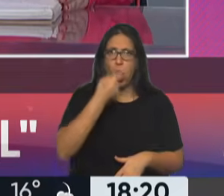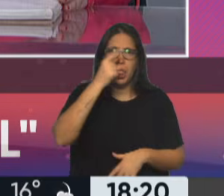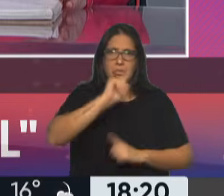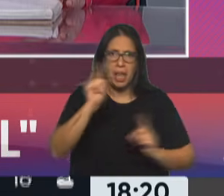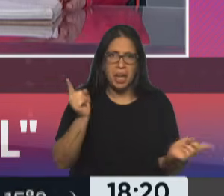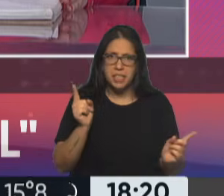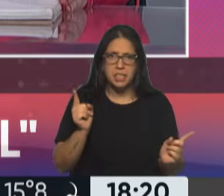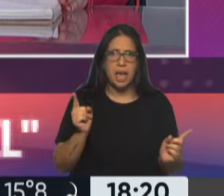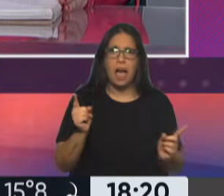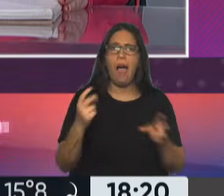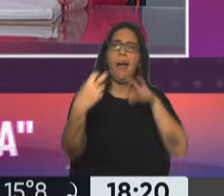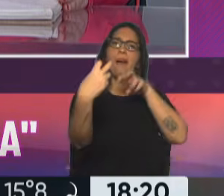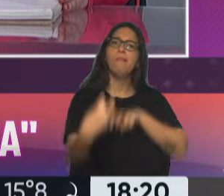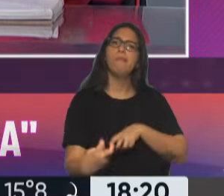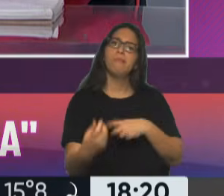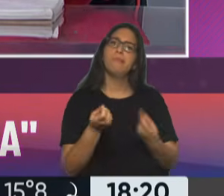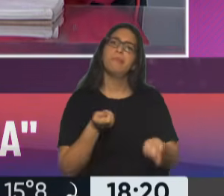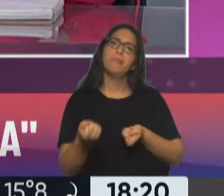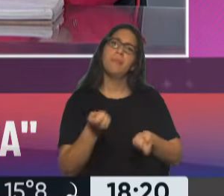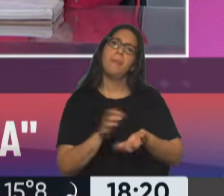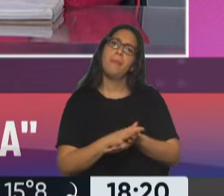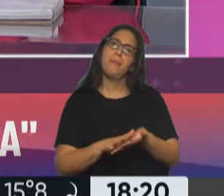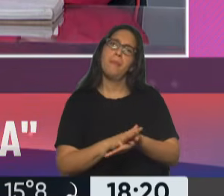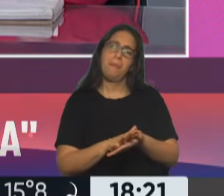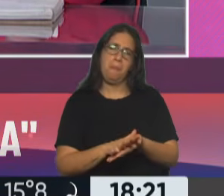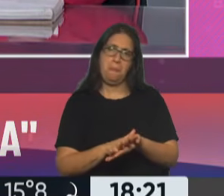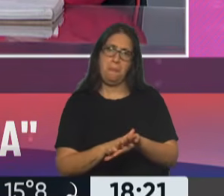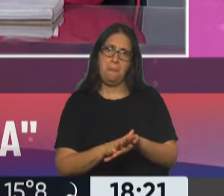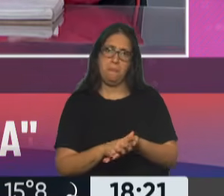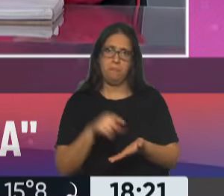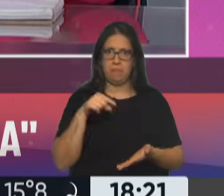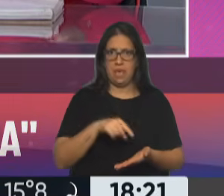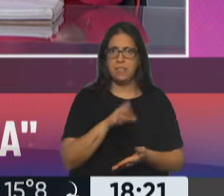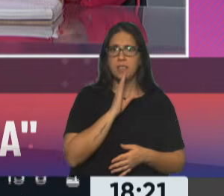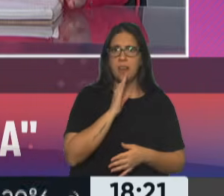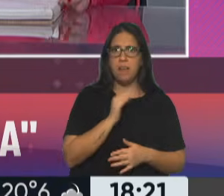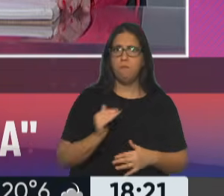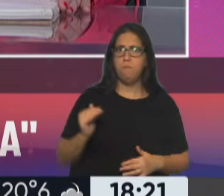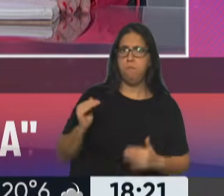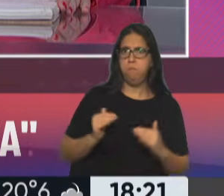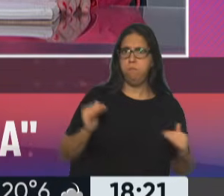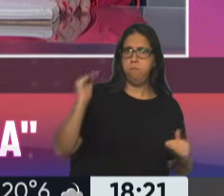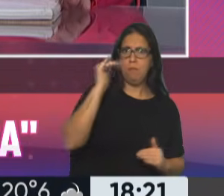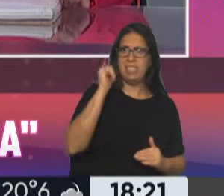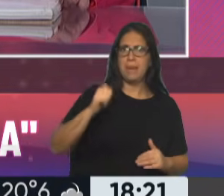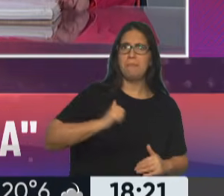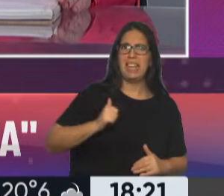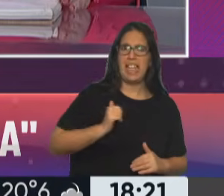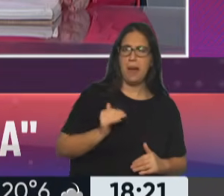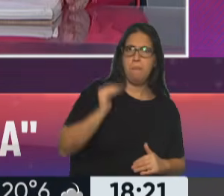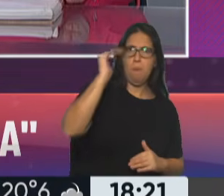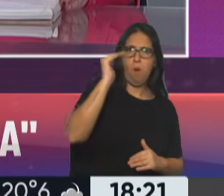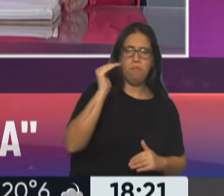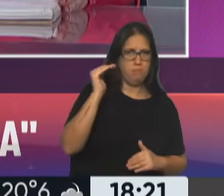en querer sentarse en una mesa a negociar, que incluso tendría una superioridad ahí, ¿no? Porque tiene la superioridad militar. Eso no está en el